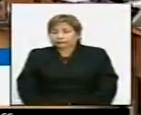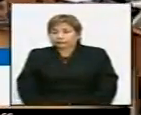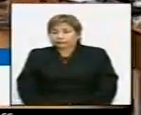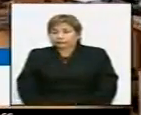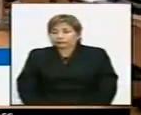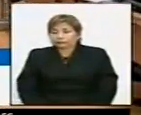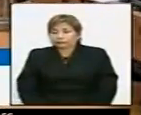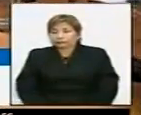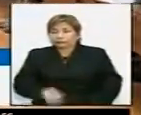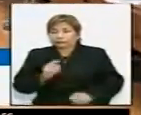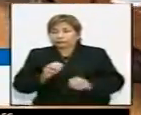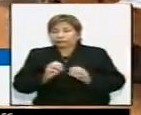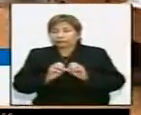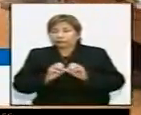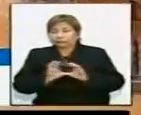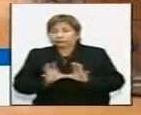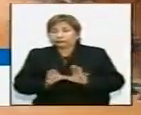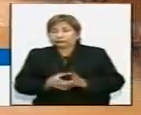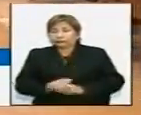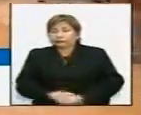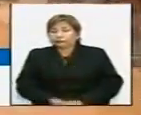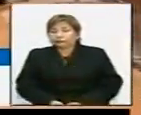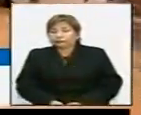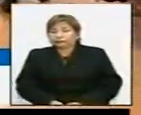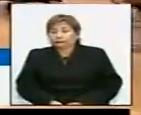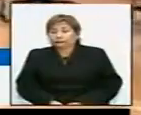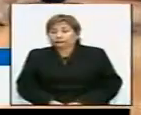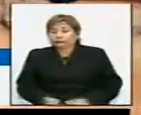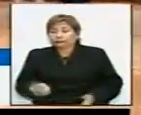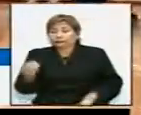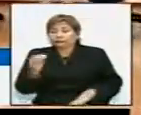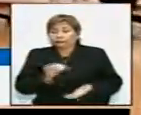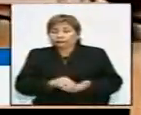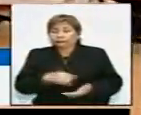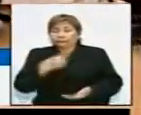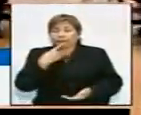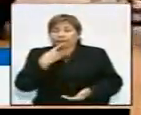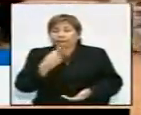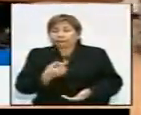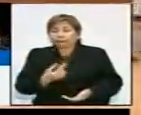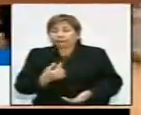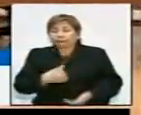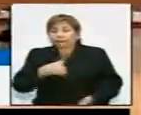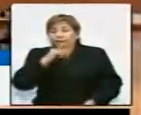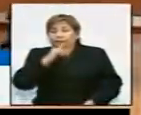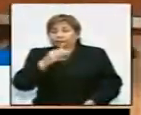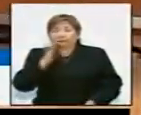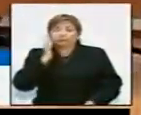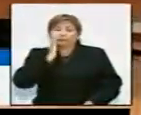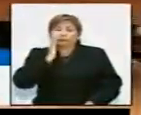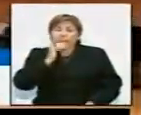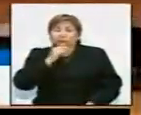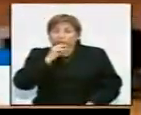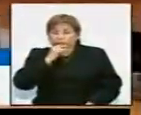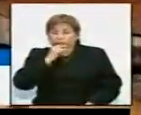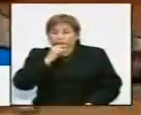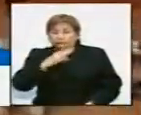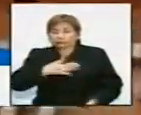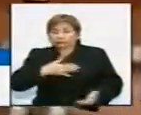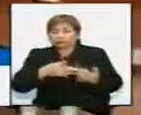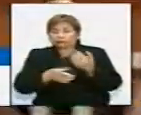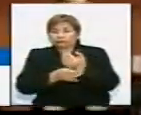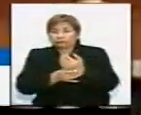bien en claro, y vuelvo a repetir, soy madre, soy mujer, pero soy